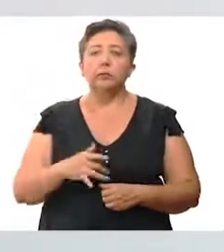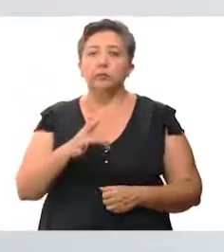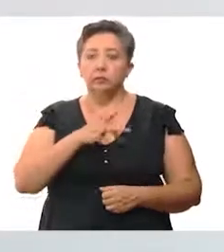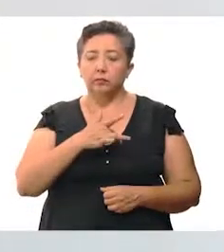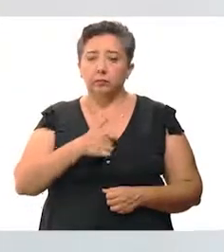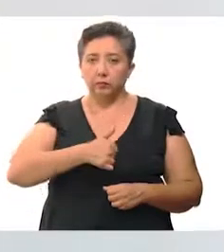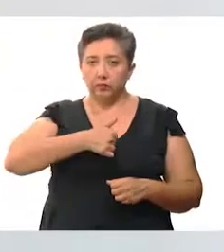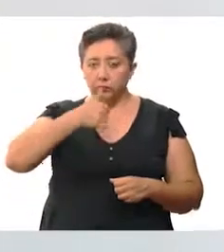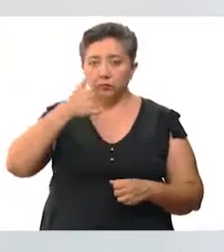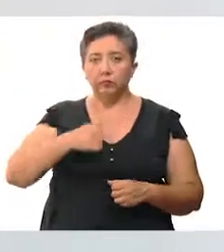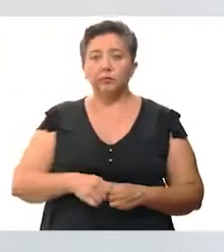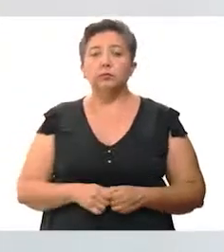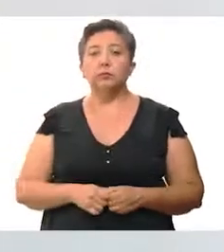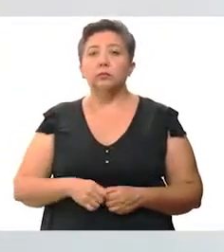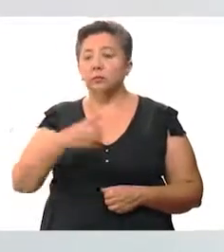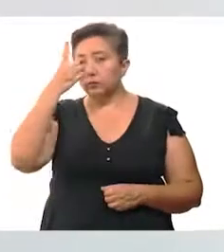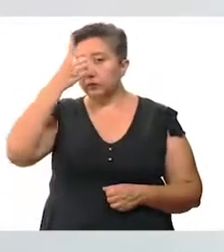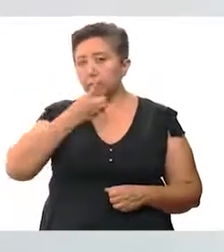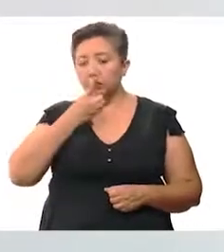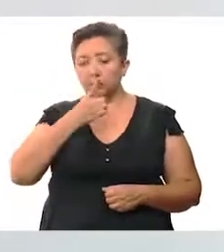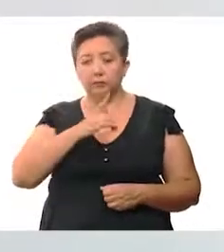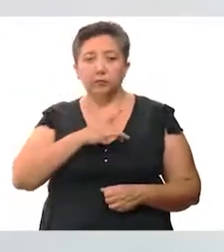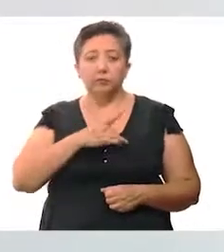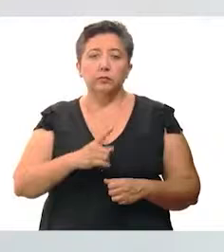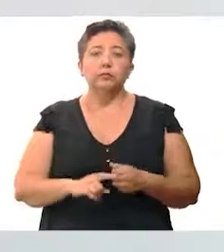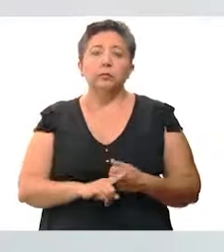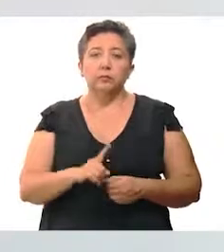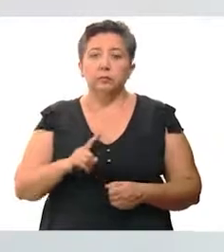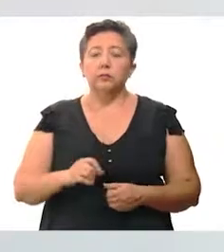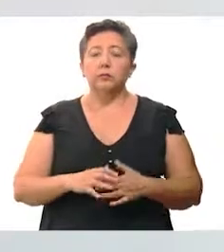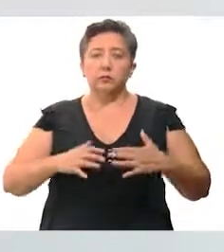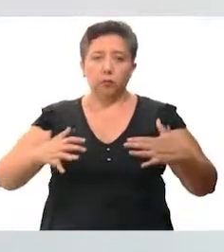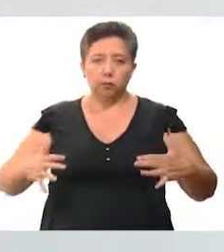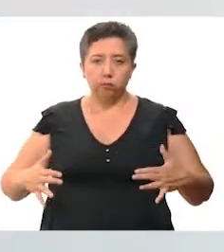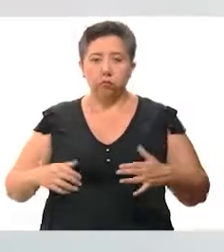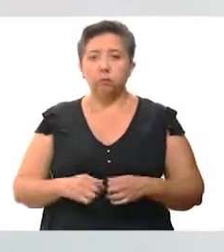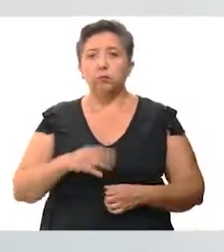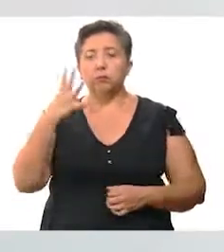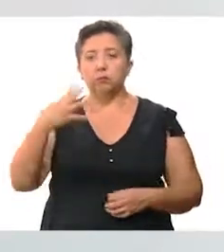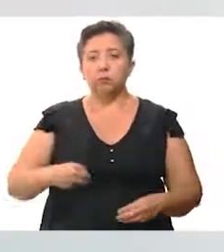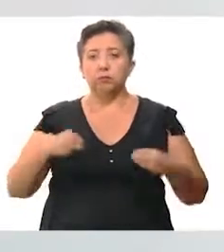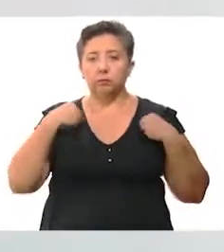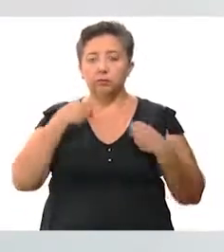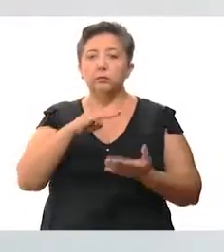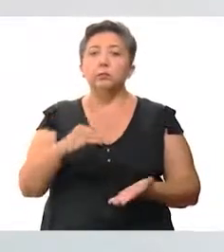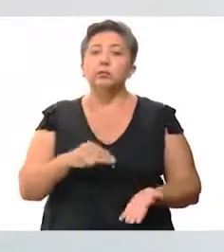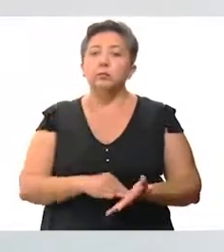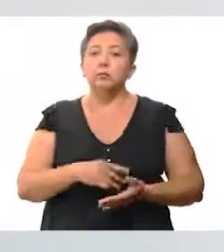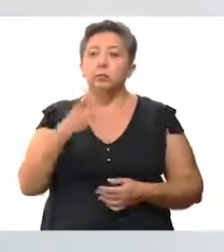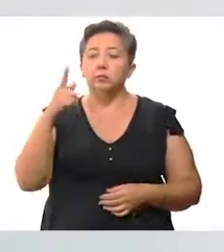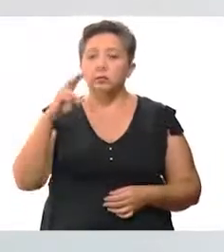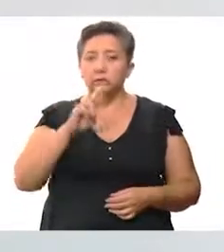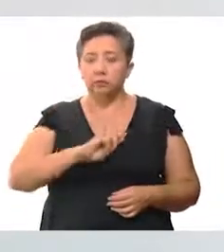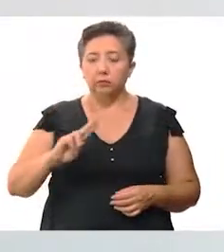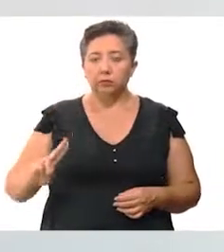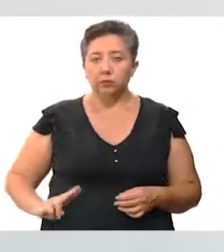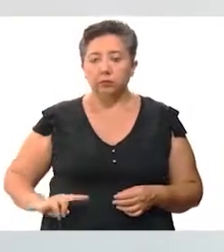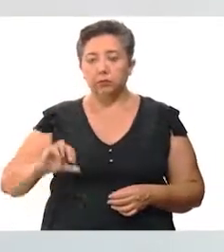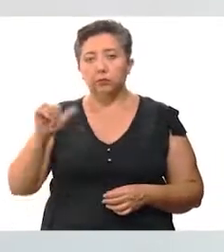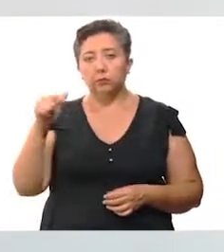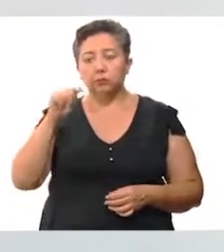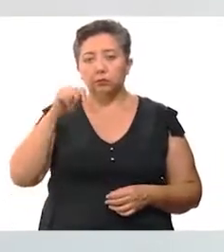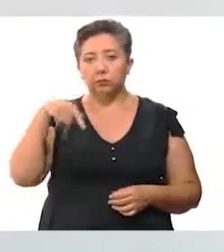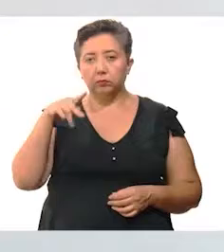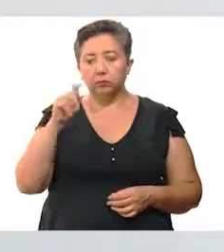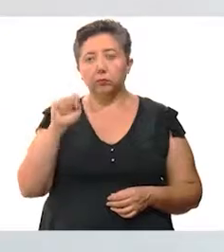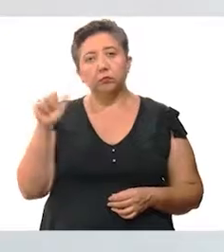fueron hipertensión arterial, diabetes, cardiopatía y obesidad. 4 residían en Mérida, 1 en Humán, 1 en